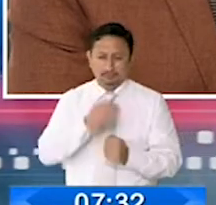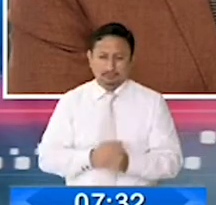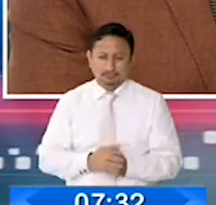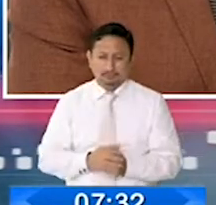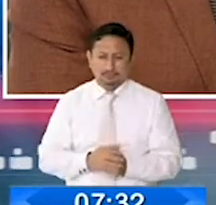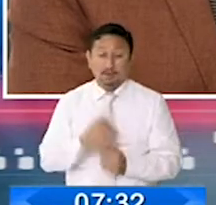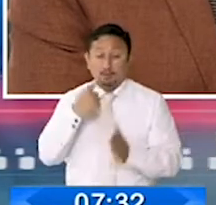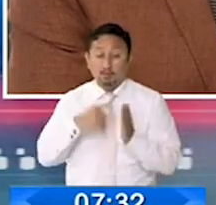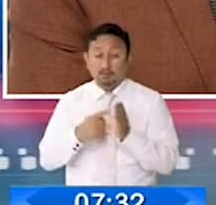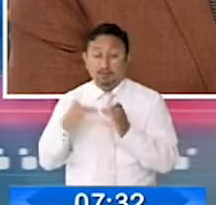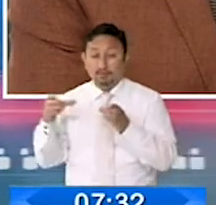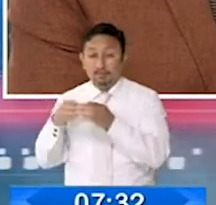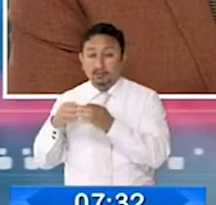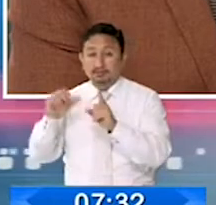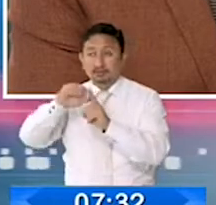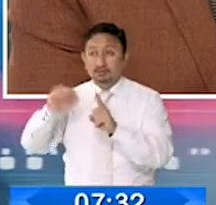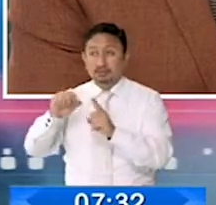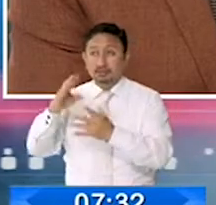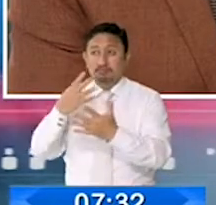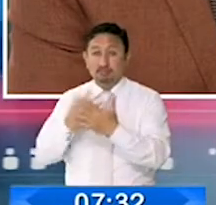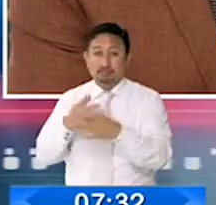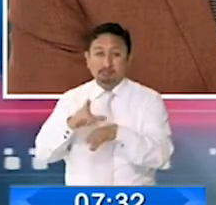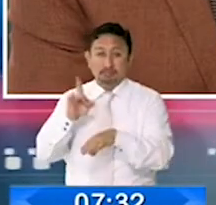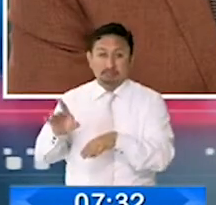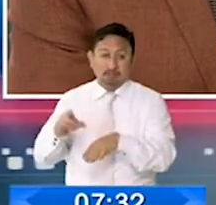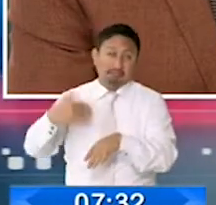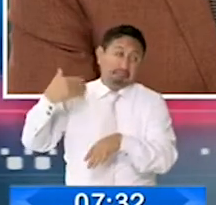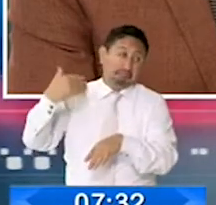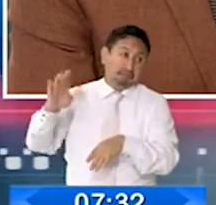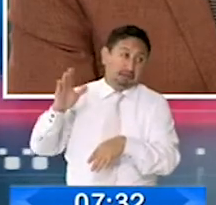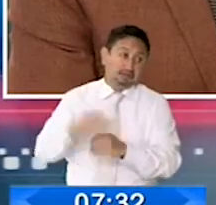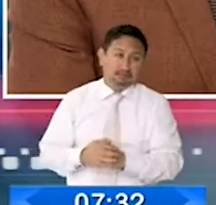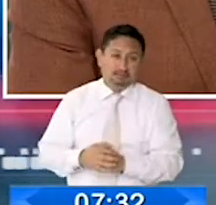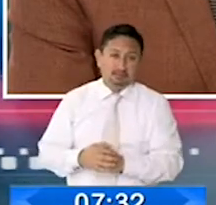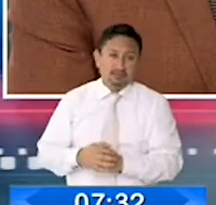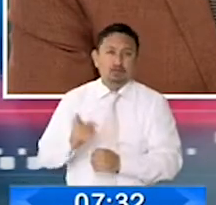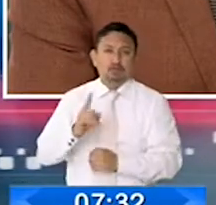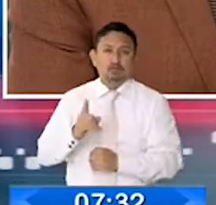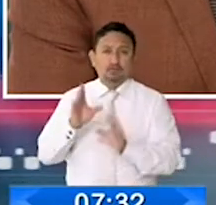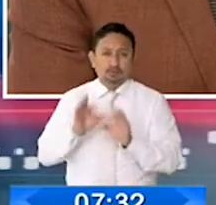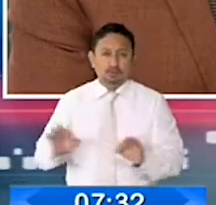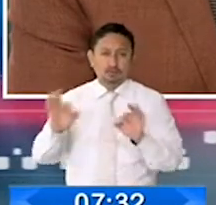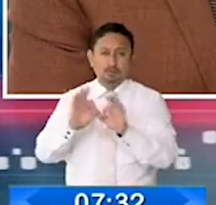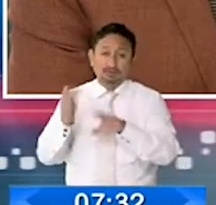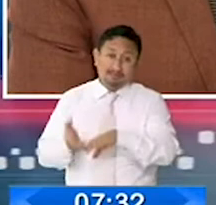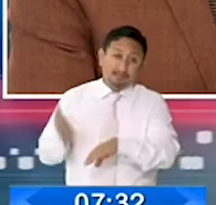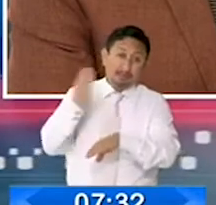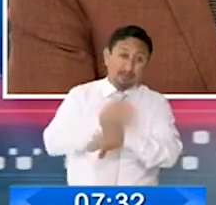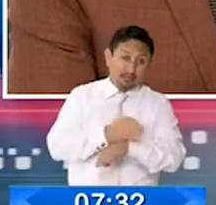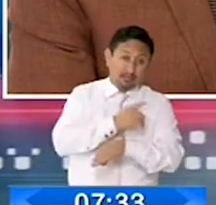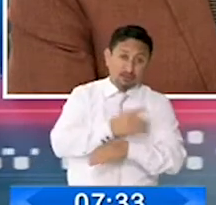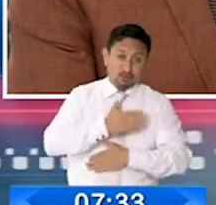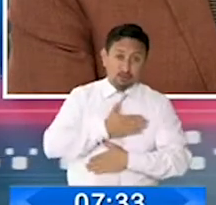preocupación como el sistema carcelario, es decir, tal vez olvidados, tal vez condenados al ostracismo. Yo creo que es importante llegar a